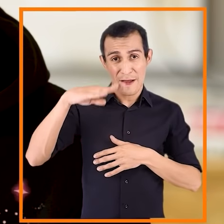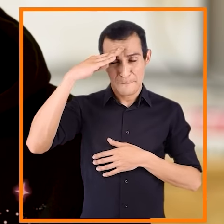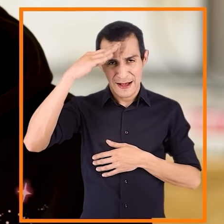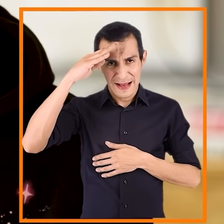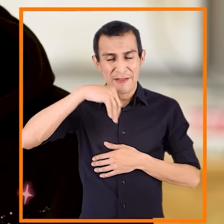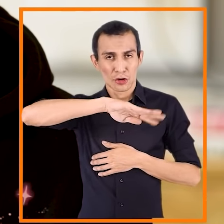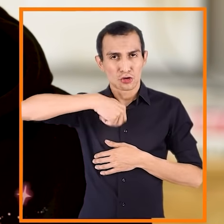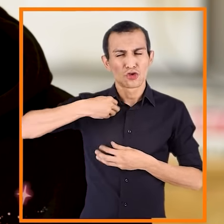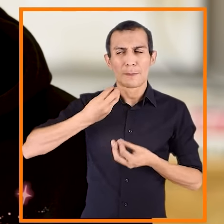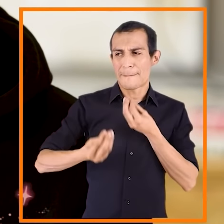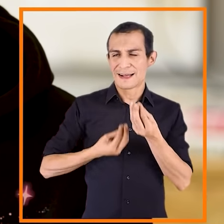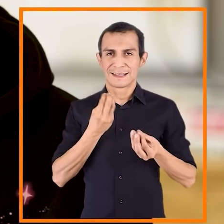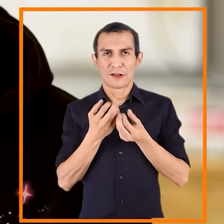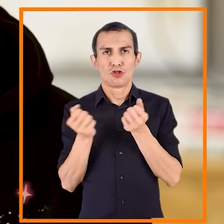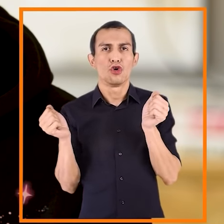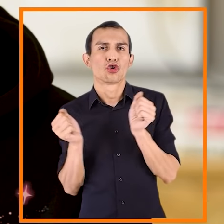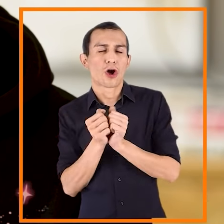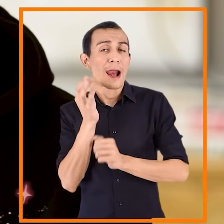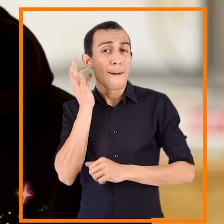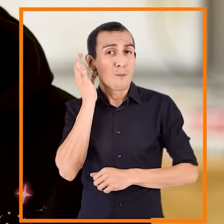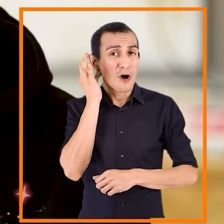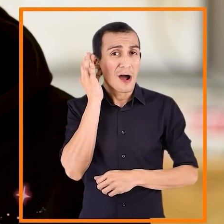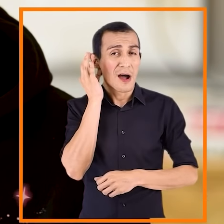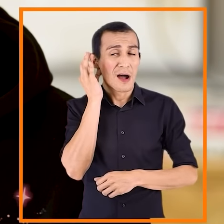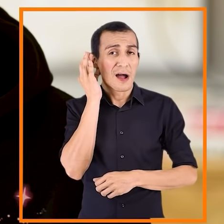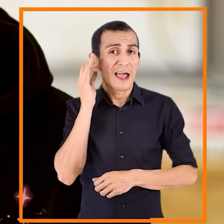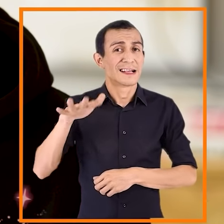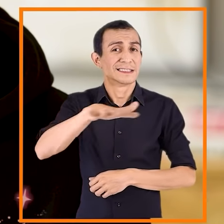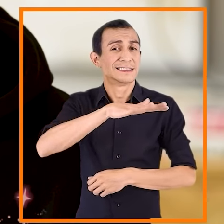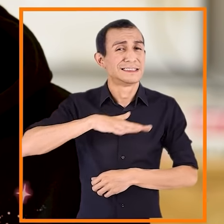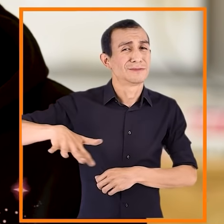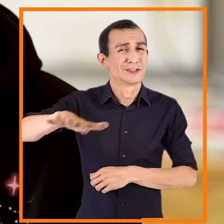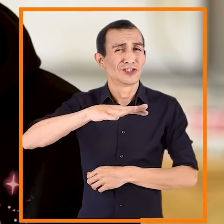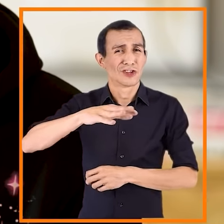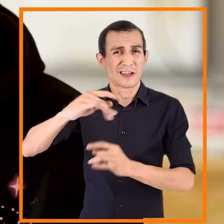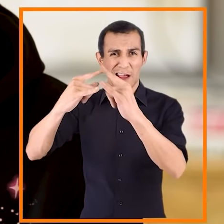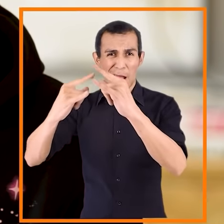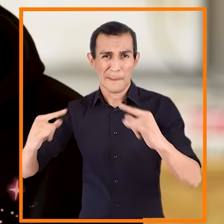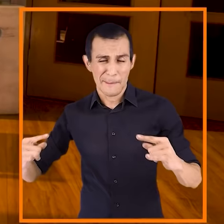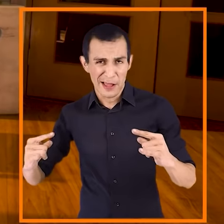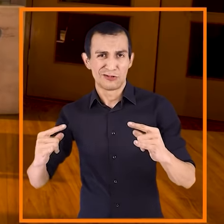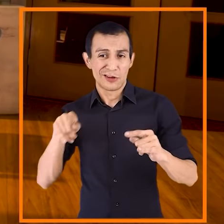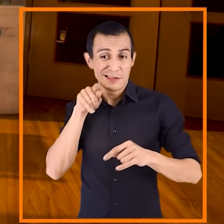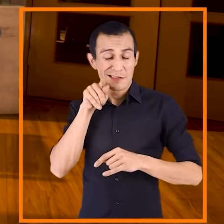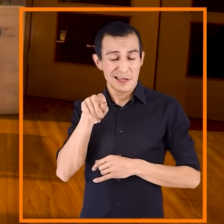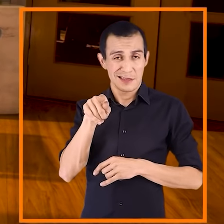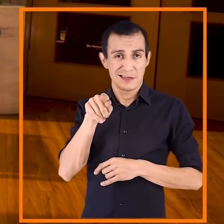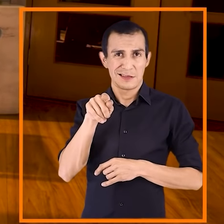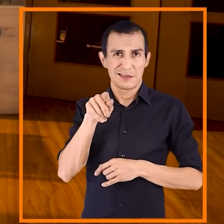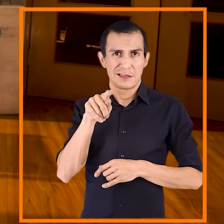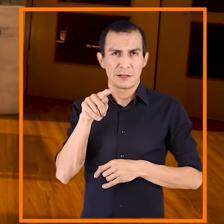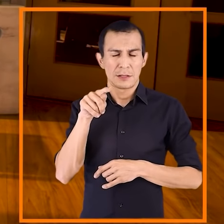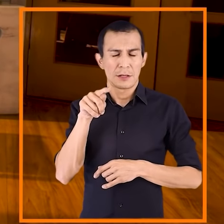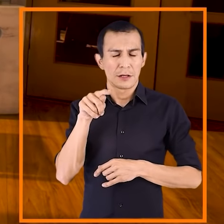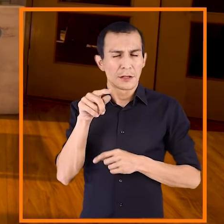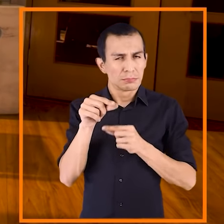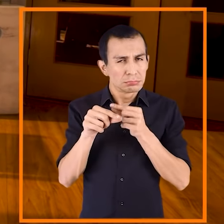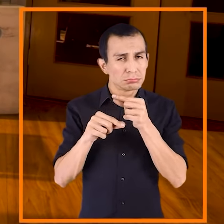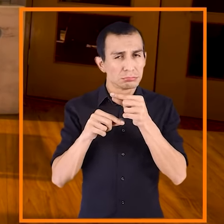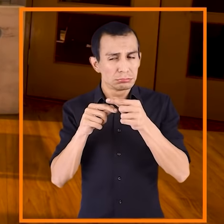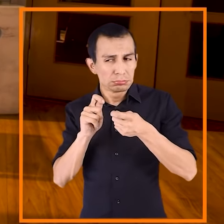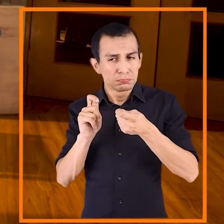la experiencia de lo que estaba pasando con las mujeres en situación de población. Y ahí se fue